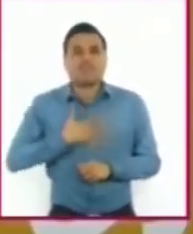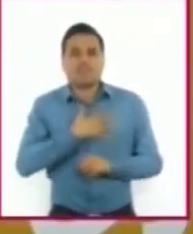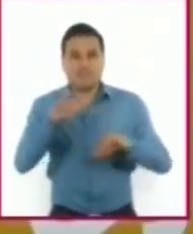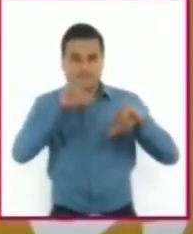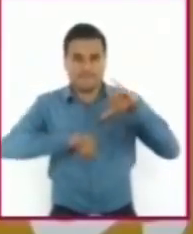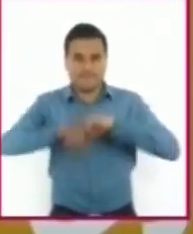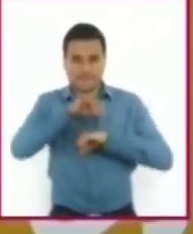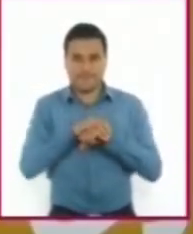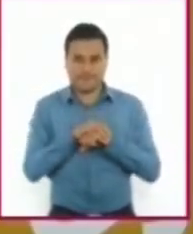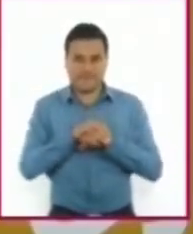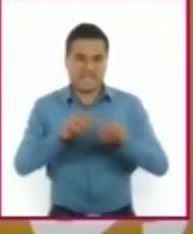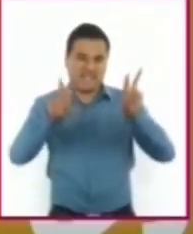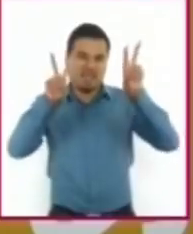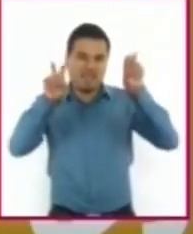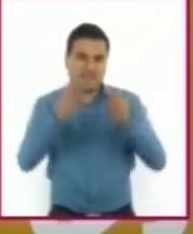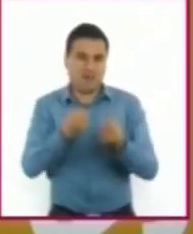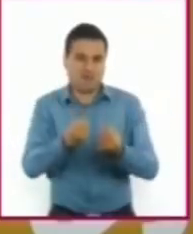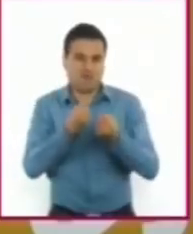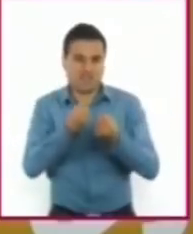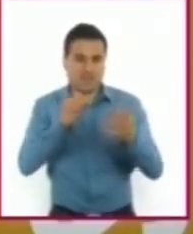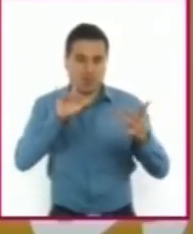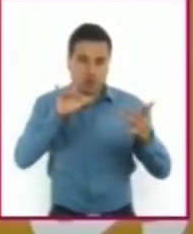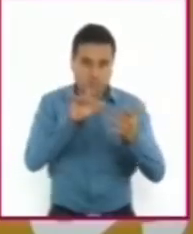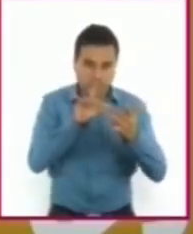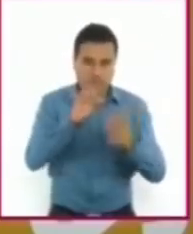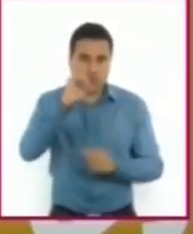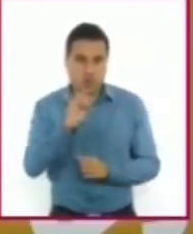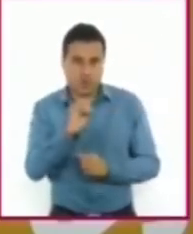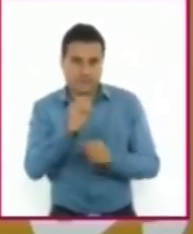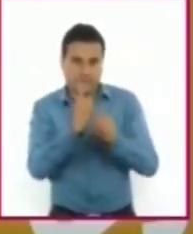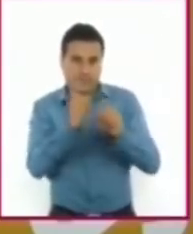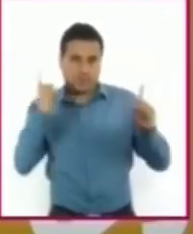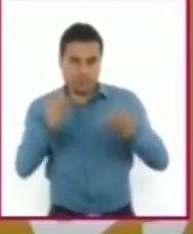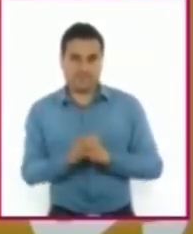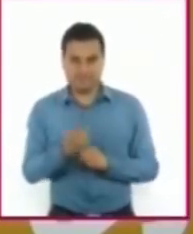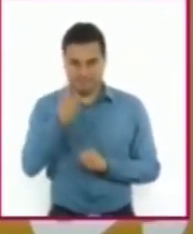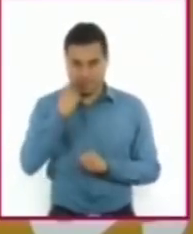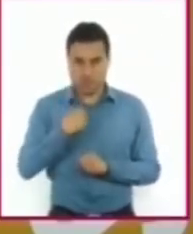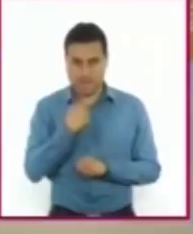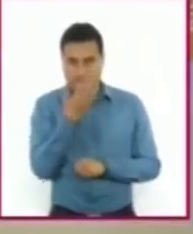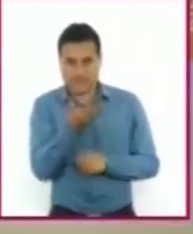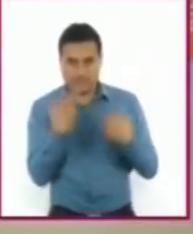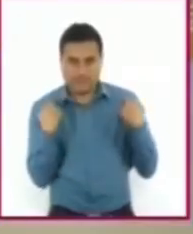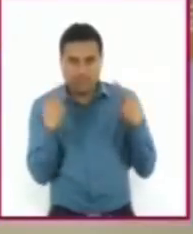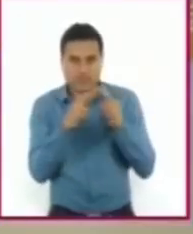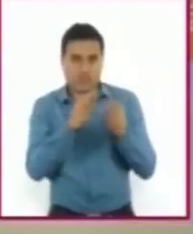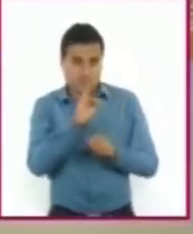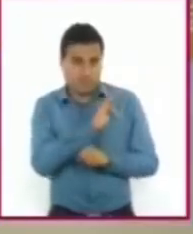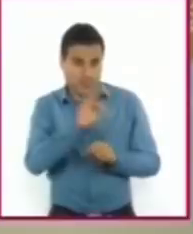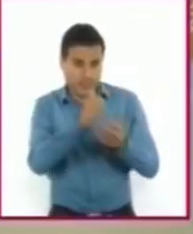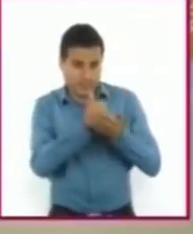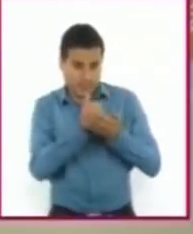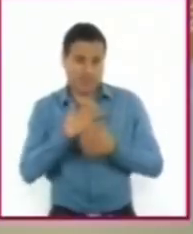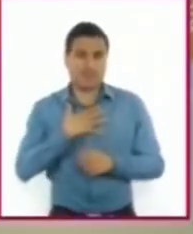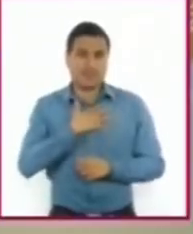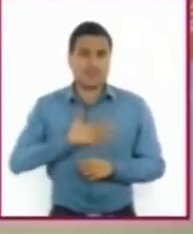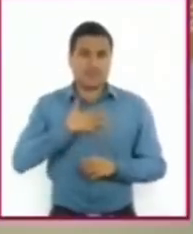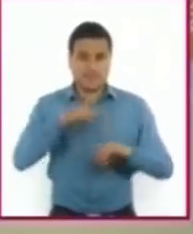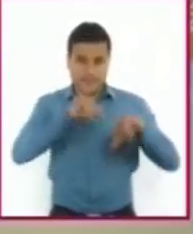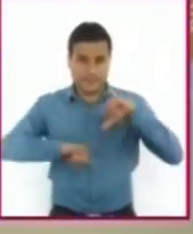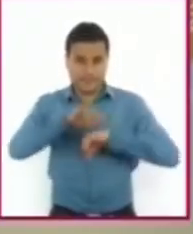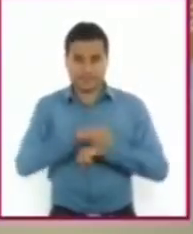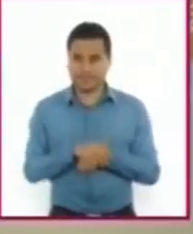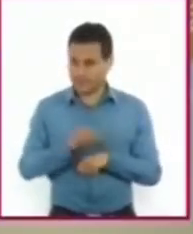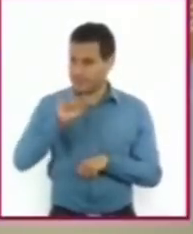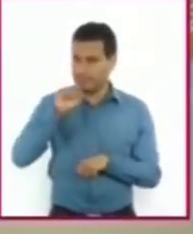las fuerzas por contacto y a distancia. Enrique, te voy a pedir que me ayudes con los siguientes experimentos.